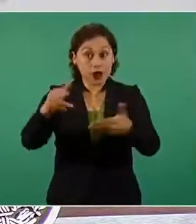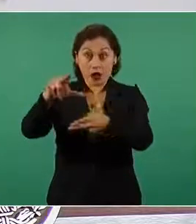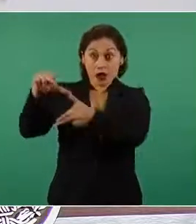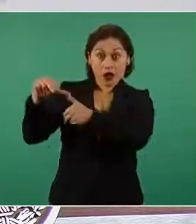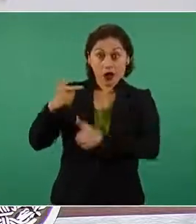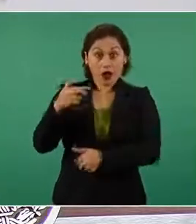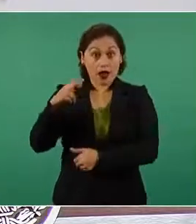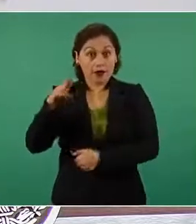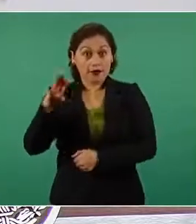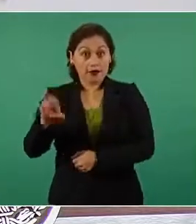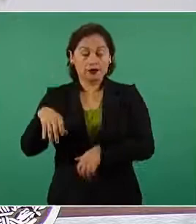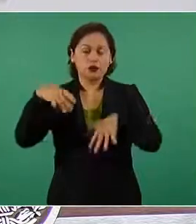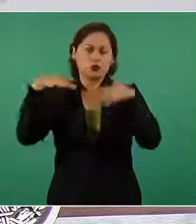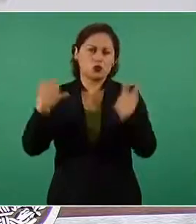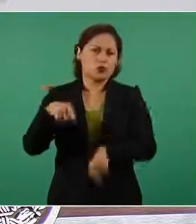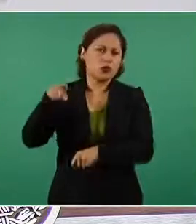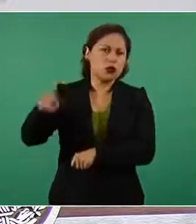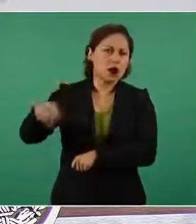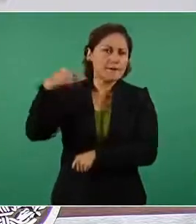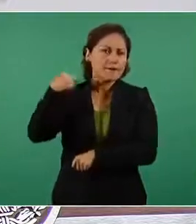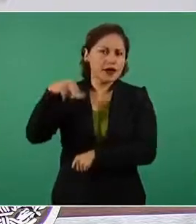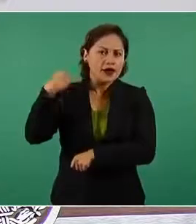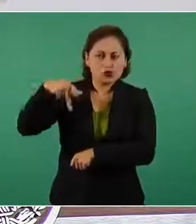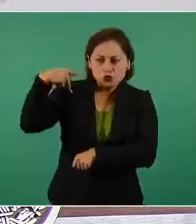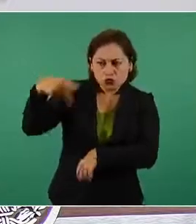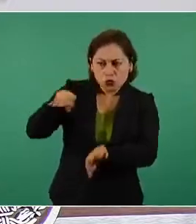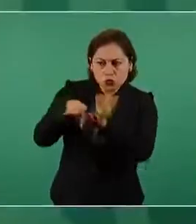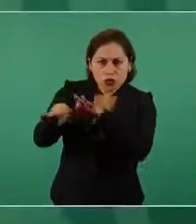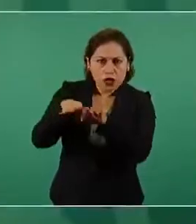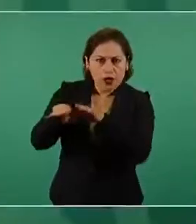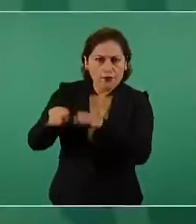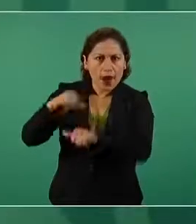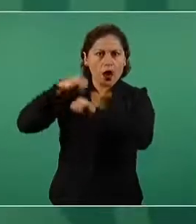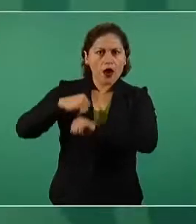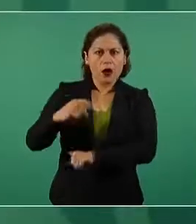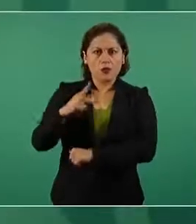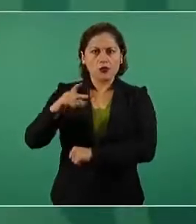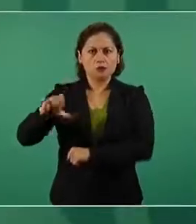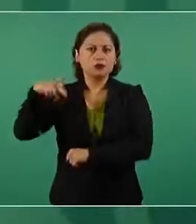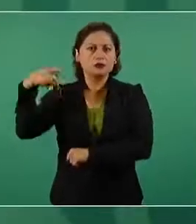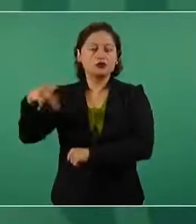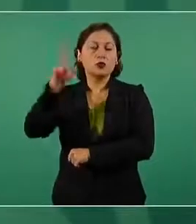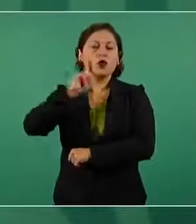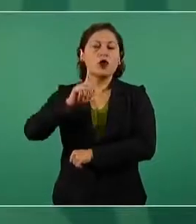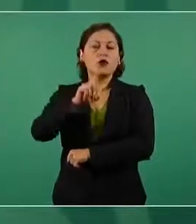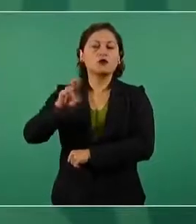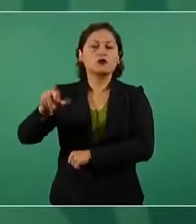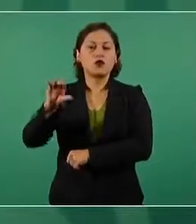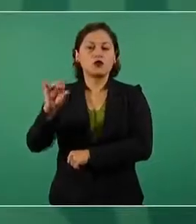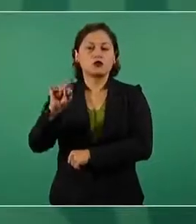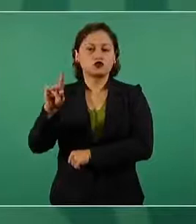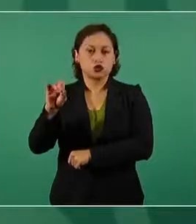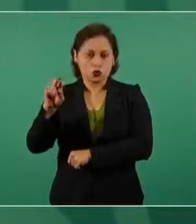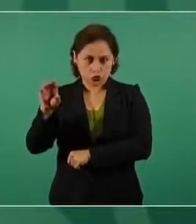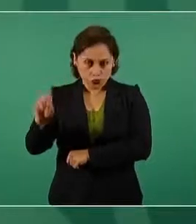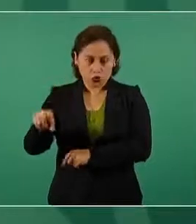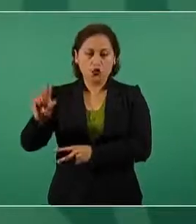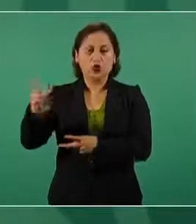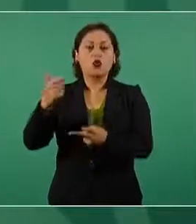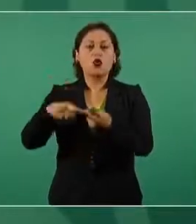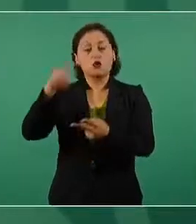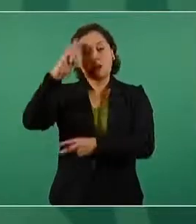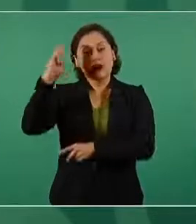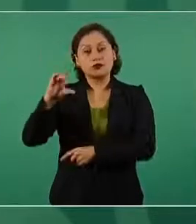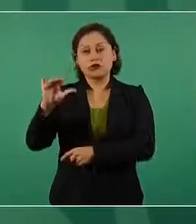trabajo del estado de Veracruz, su Protección Civil a cargo de la doctora Osorno y al maestro